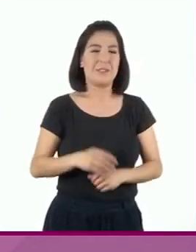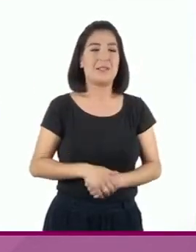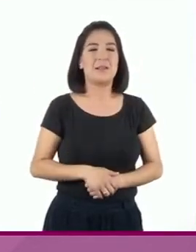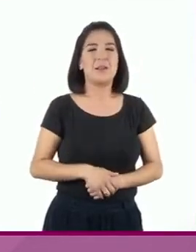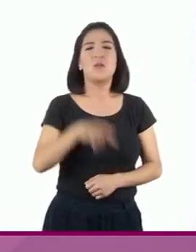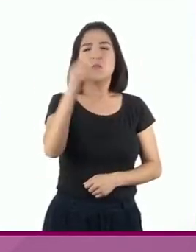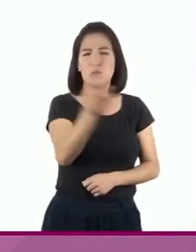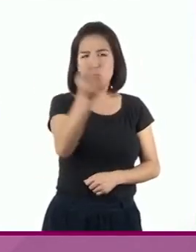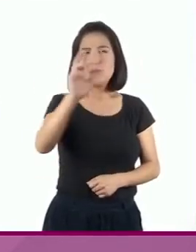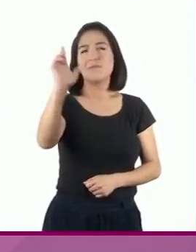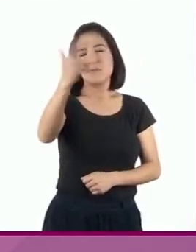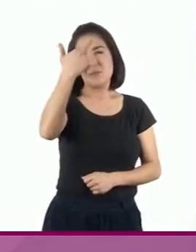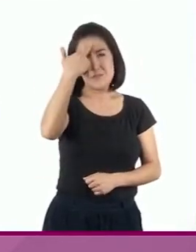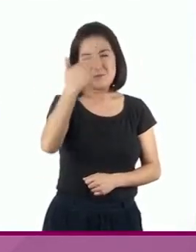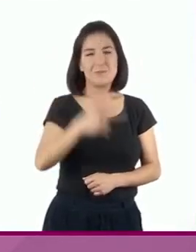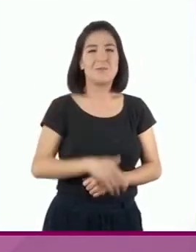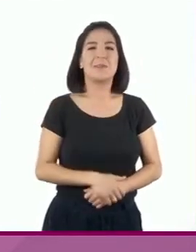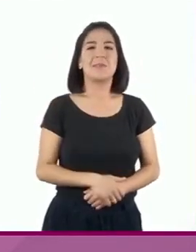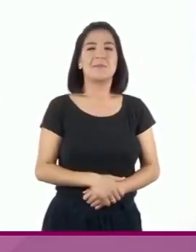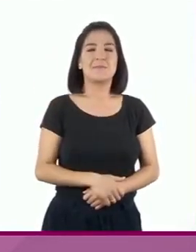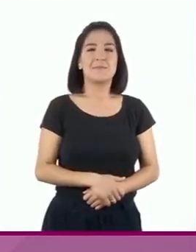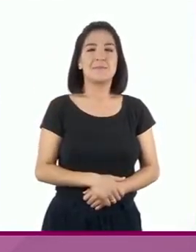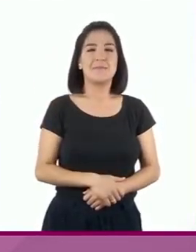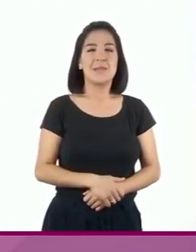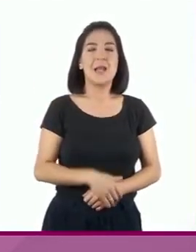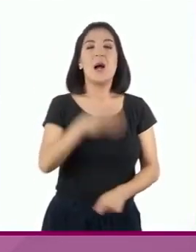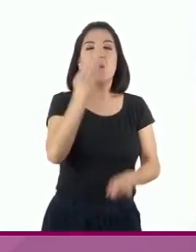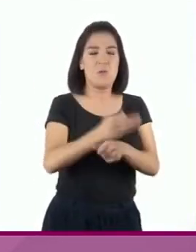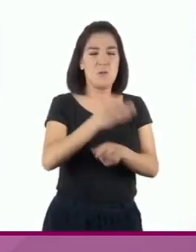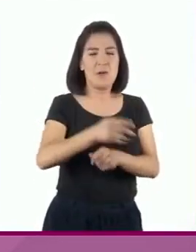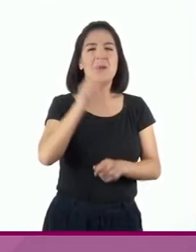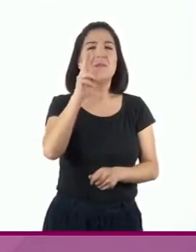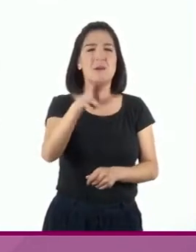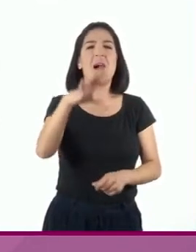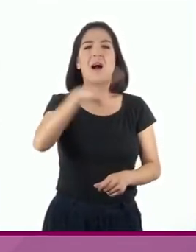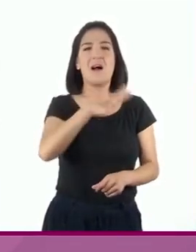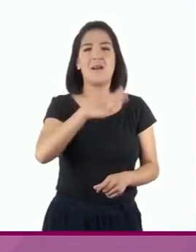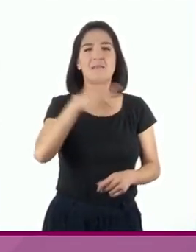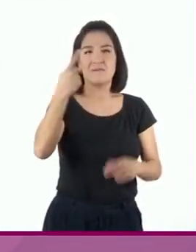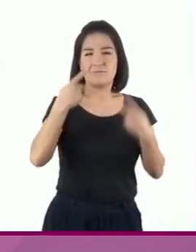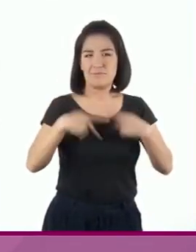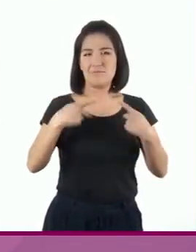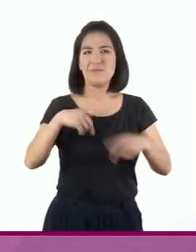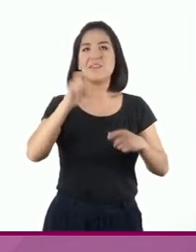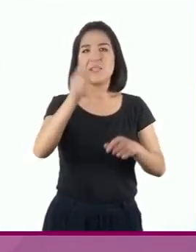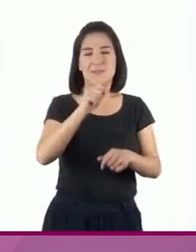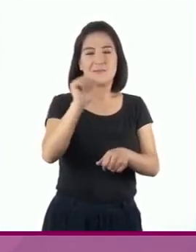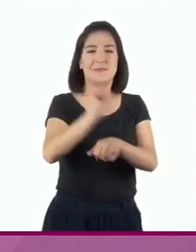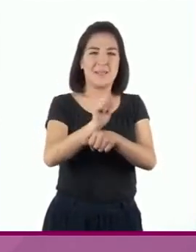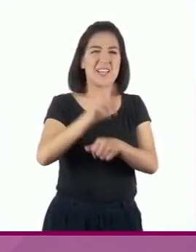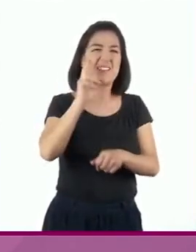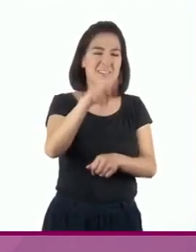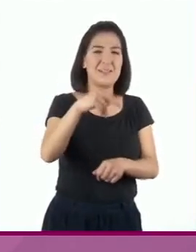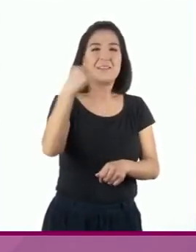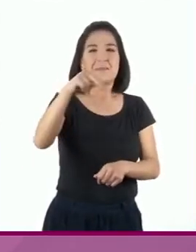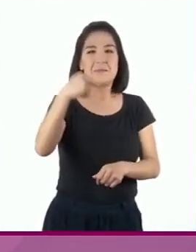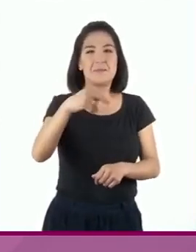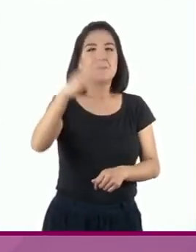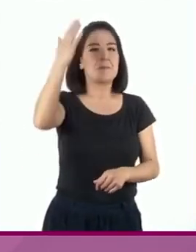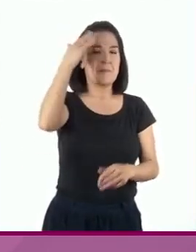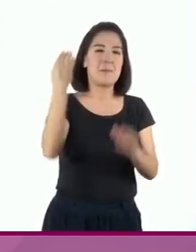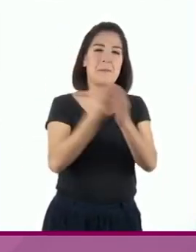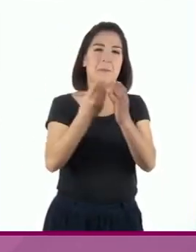Ustedes recordarán que aquí hace falta un personaje del que hemos estado hablando en sesiones anteriores. ¿Recuerdan